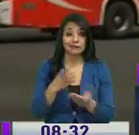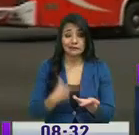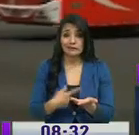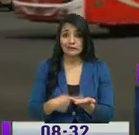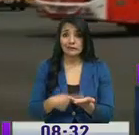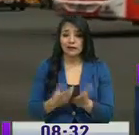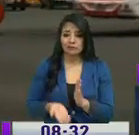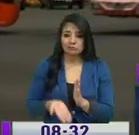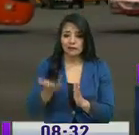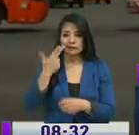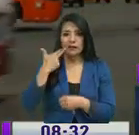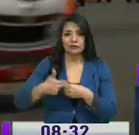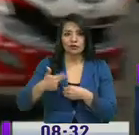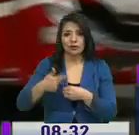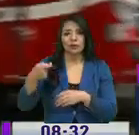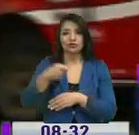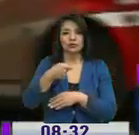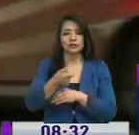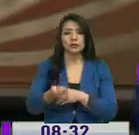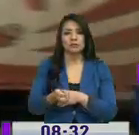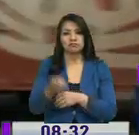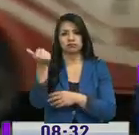fiscal para optimizar